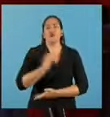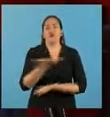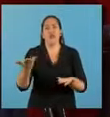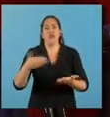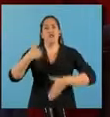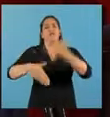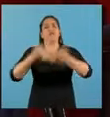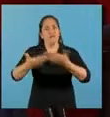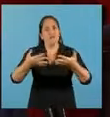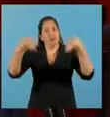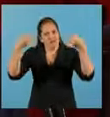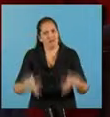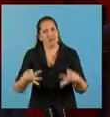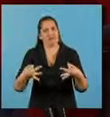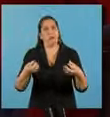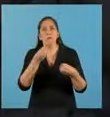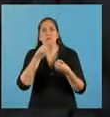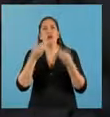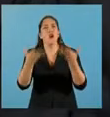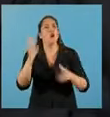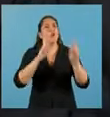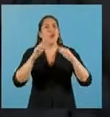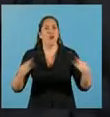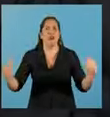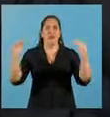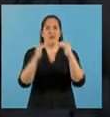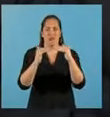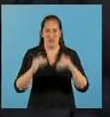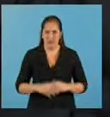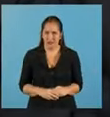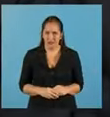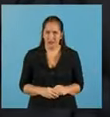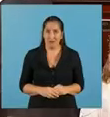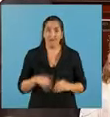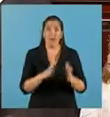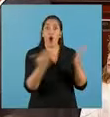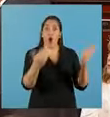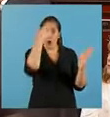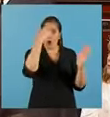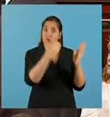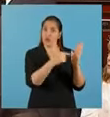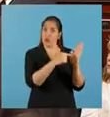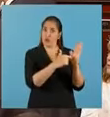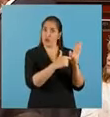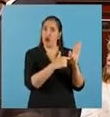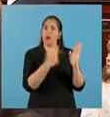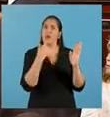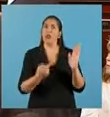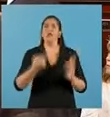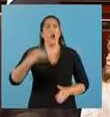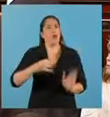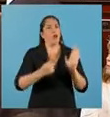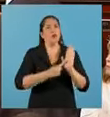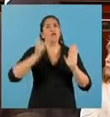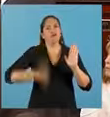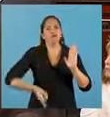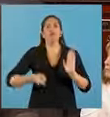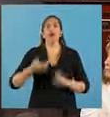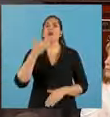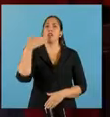en condiciones de mayor igualdad. La Constitución me ordena dar inicio al año legislativo a través de un